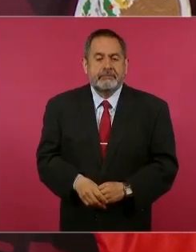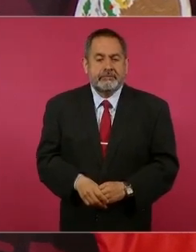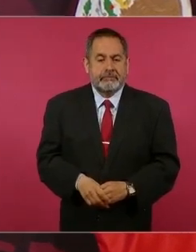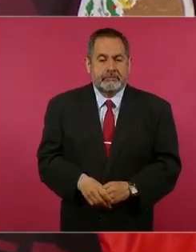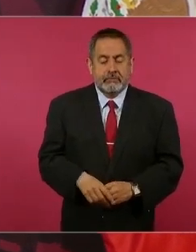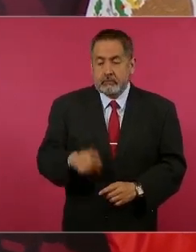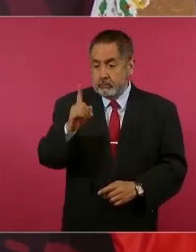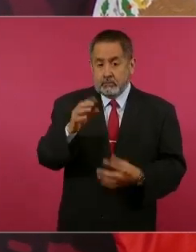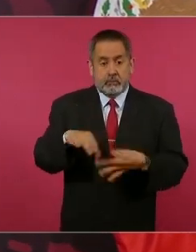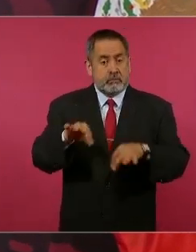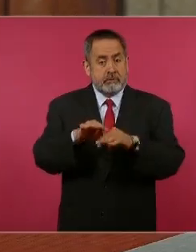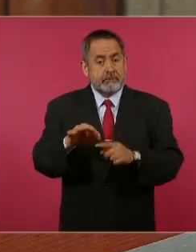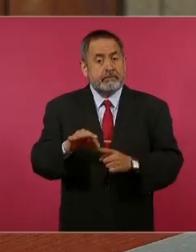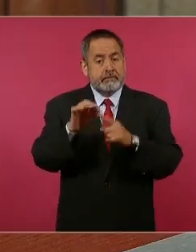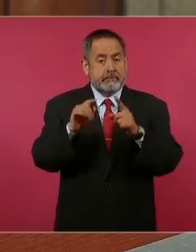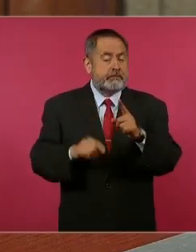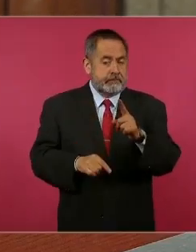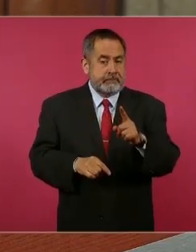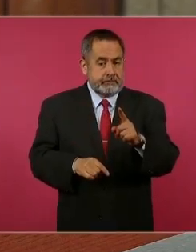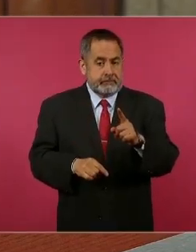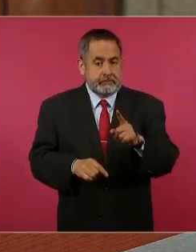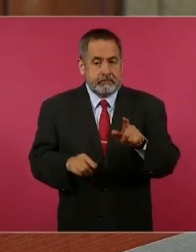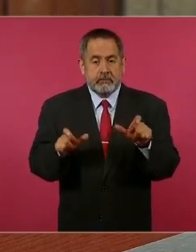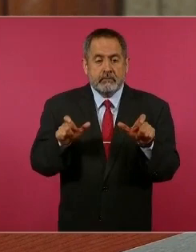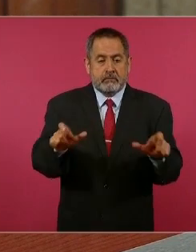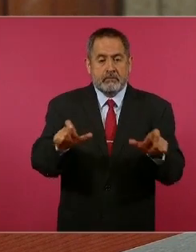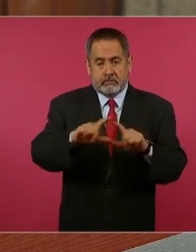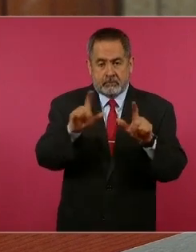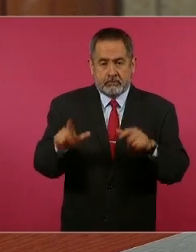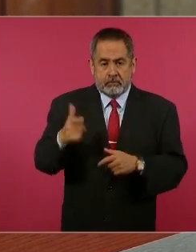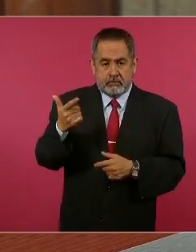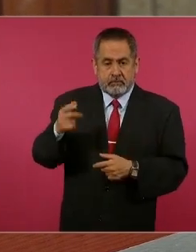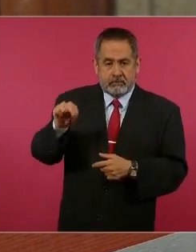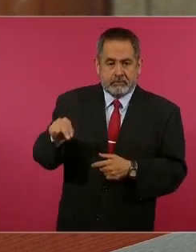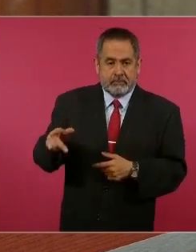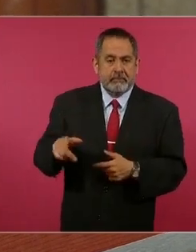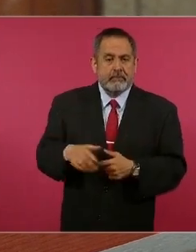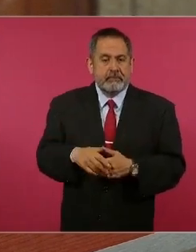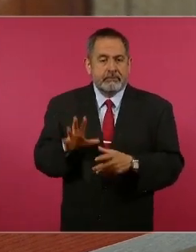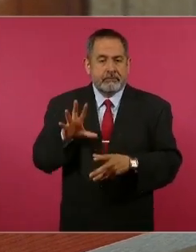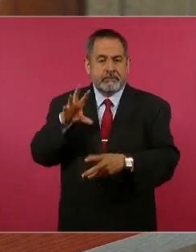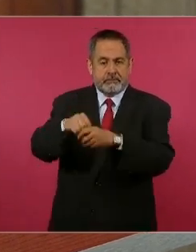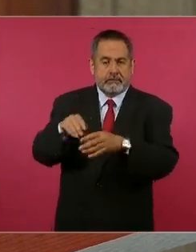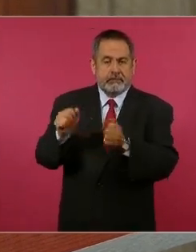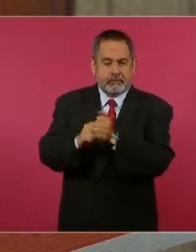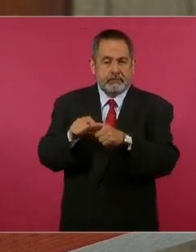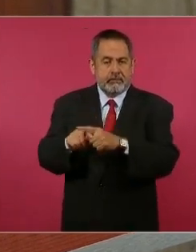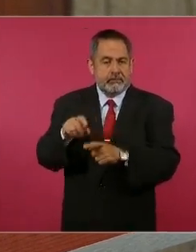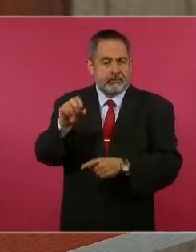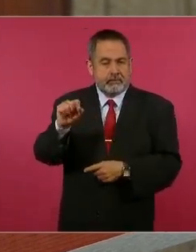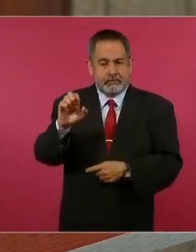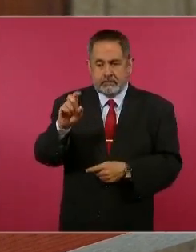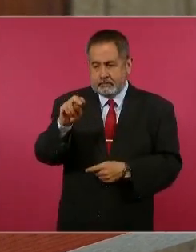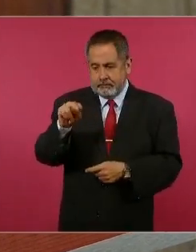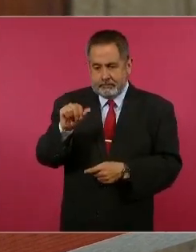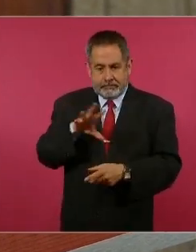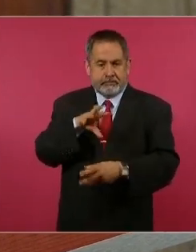Este es muy importante, la Guardia Nacional formará parte de la Sedena.